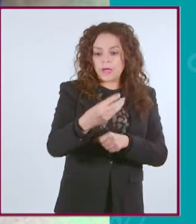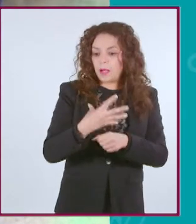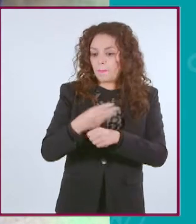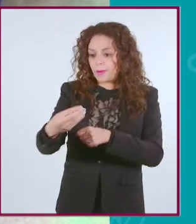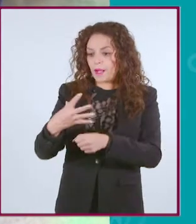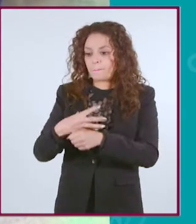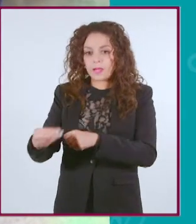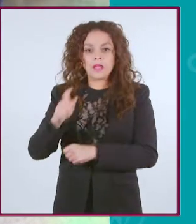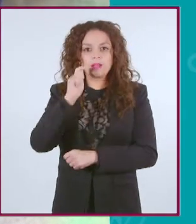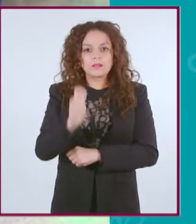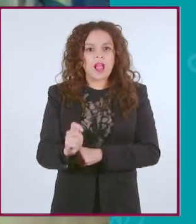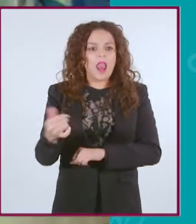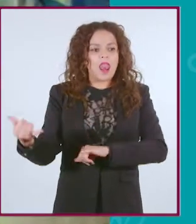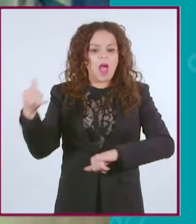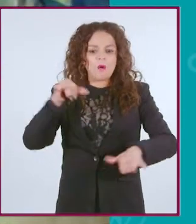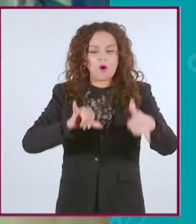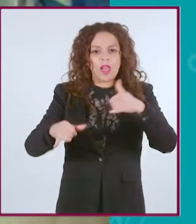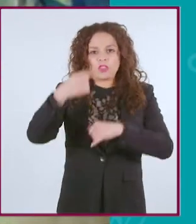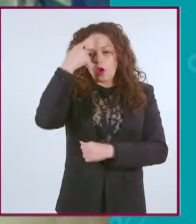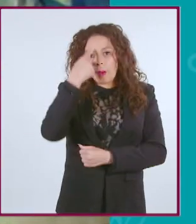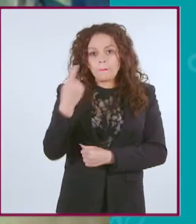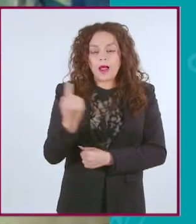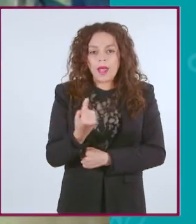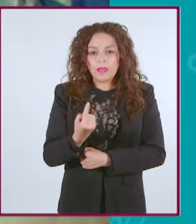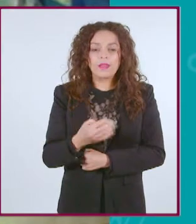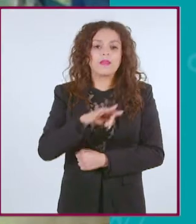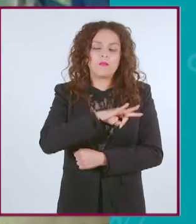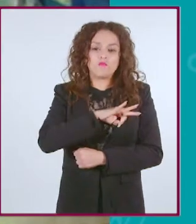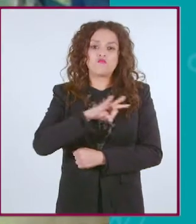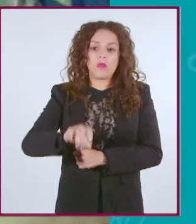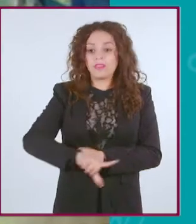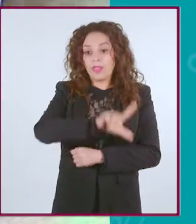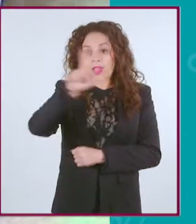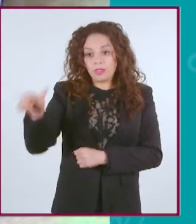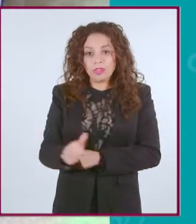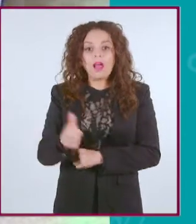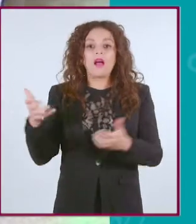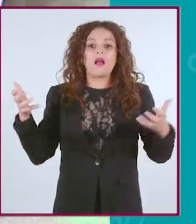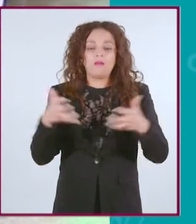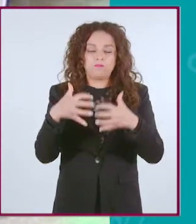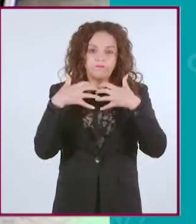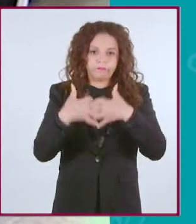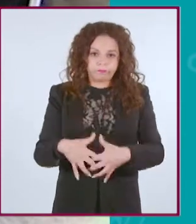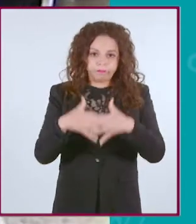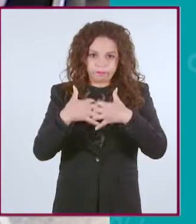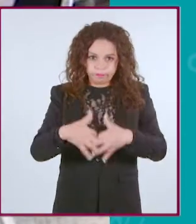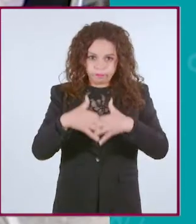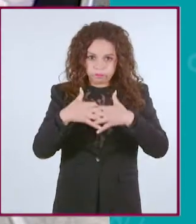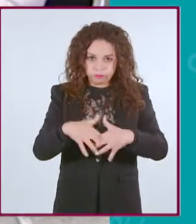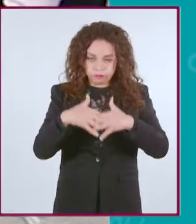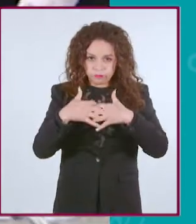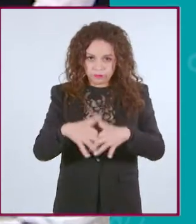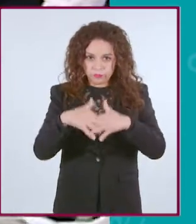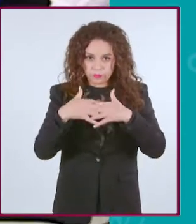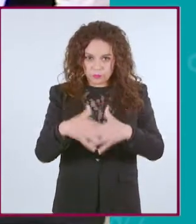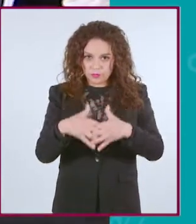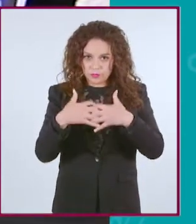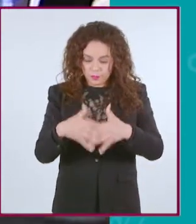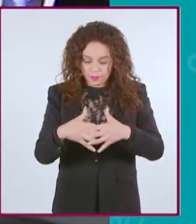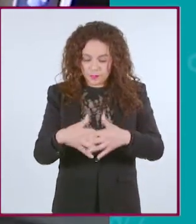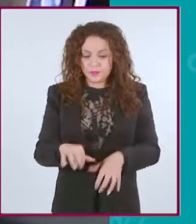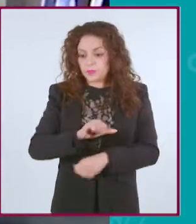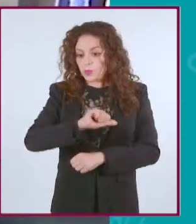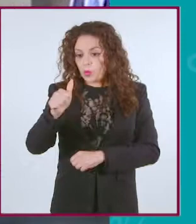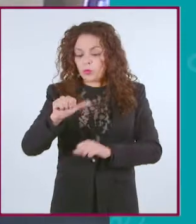laboratorio, para poder trabajarlos posteriormente en producción. En la otra